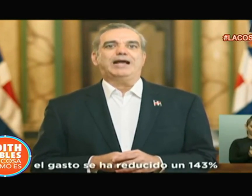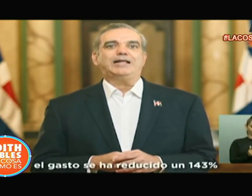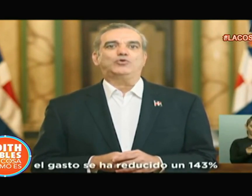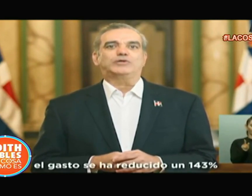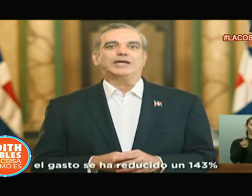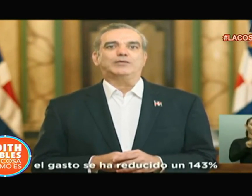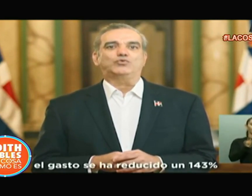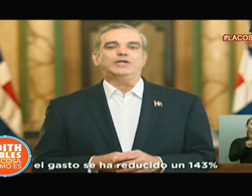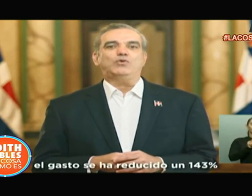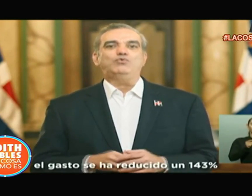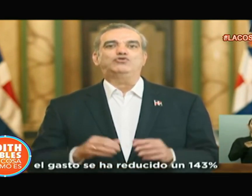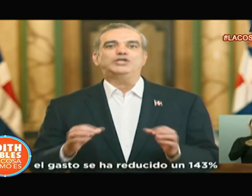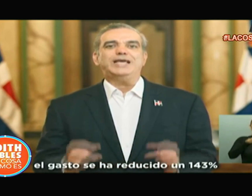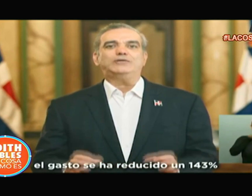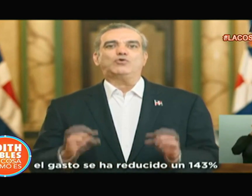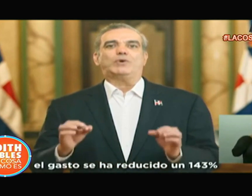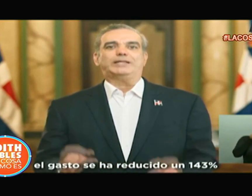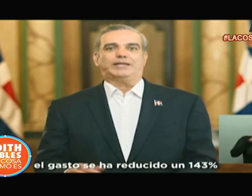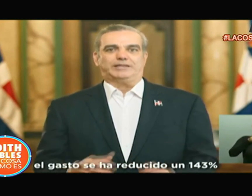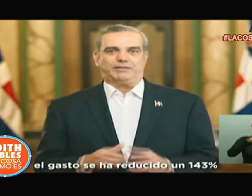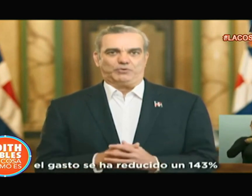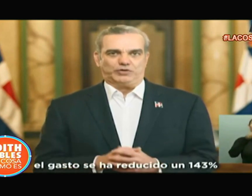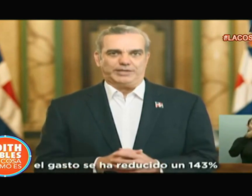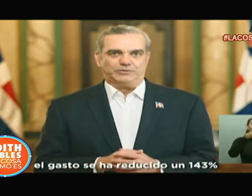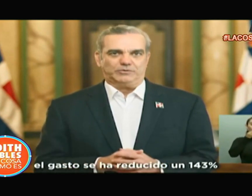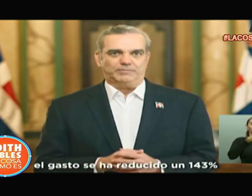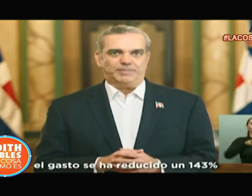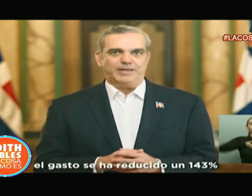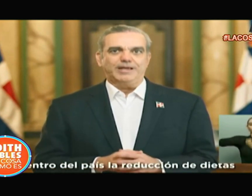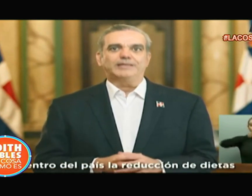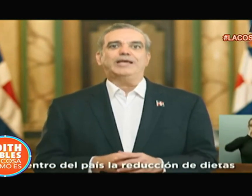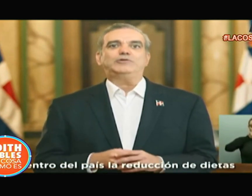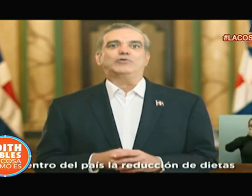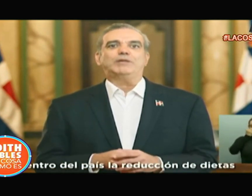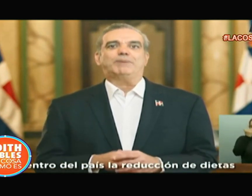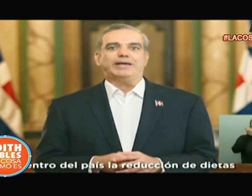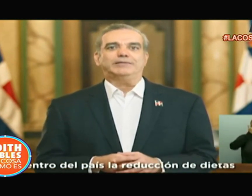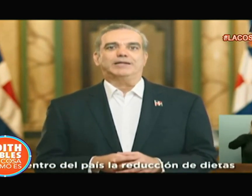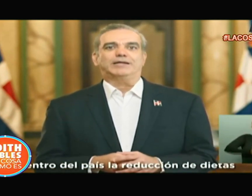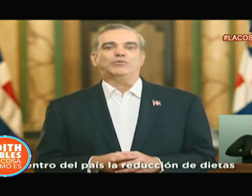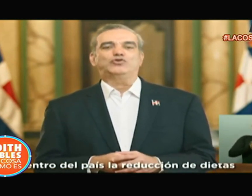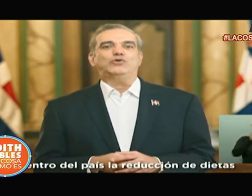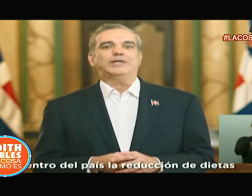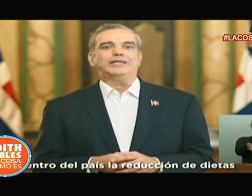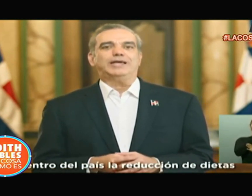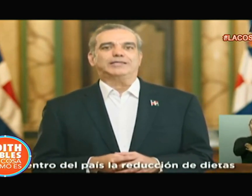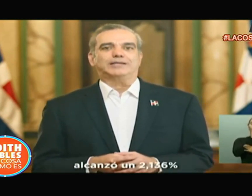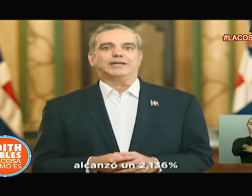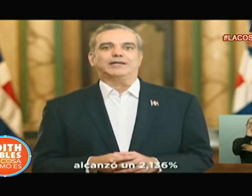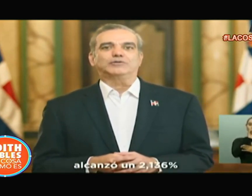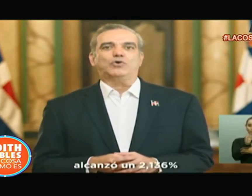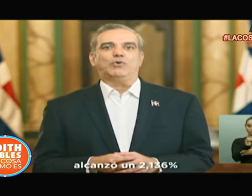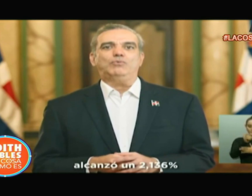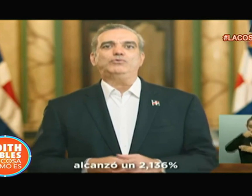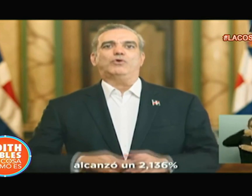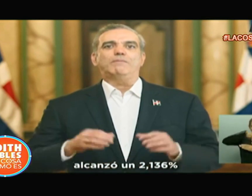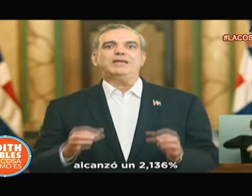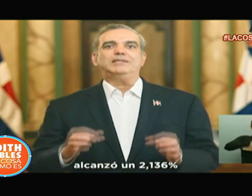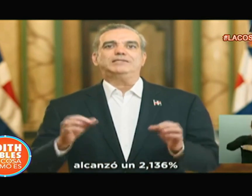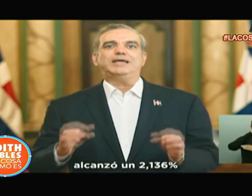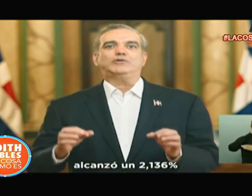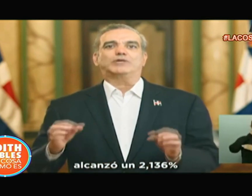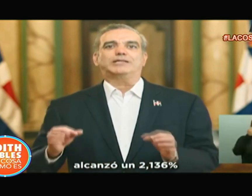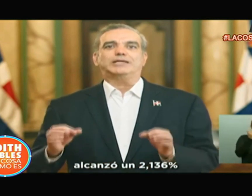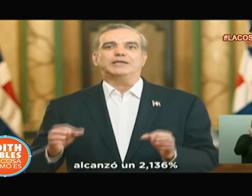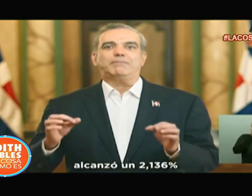el gasto se ha reducido un 143 por ciento dentro del país la reducción de dietas alcanzó un 2